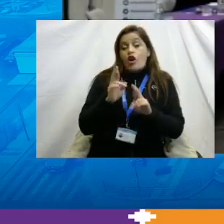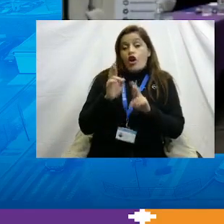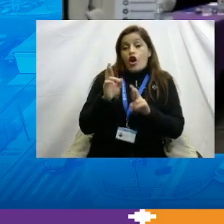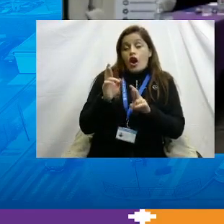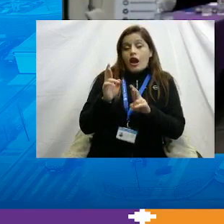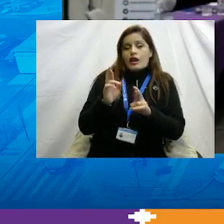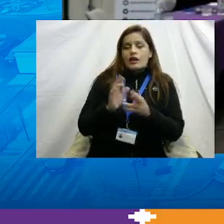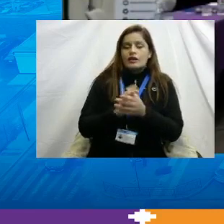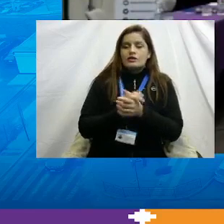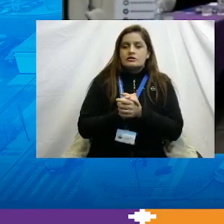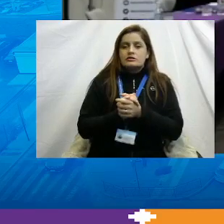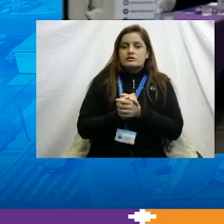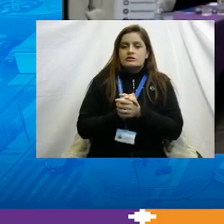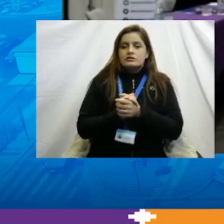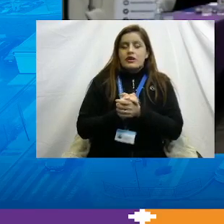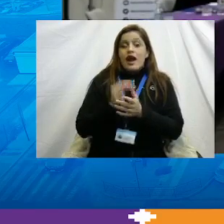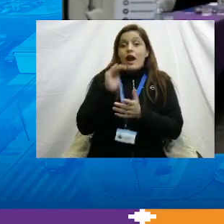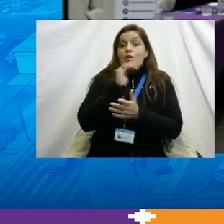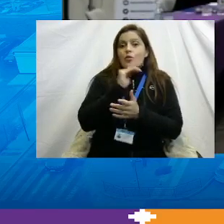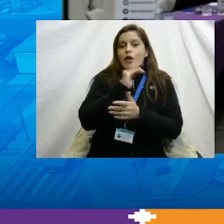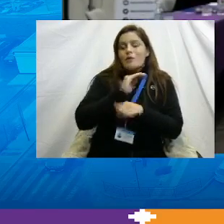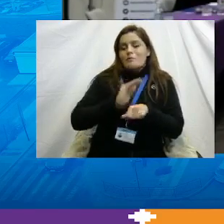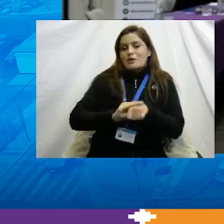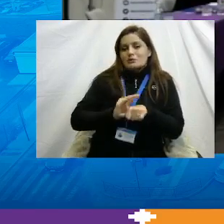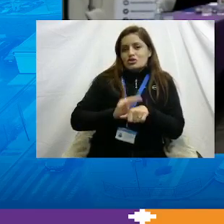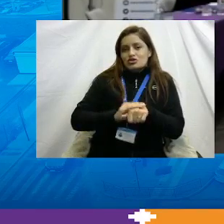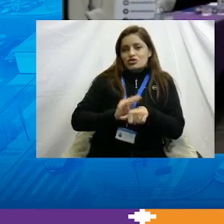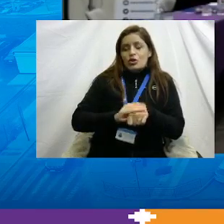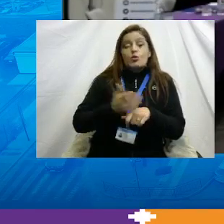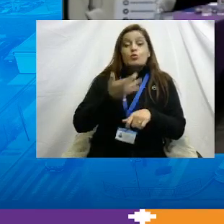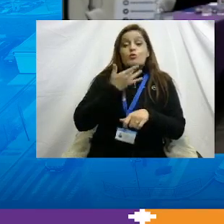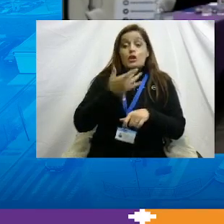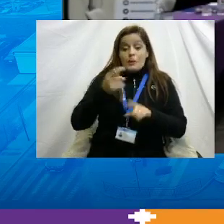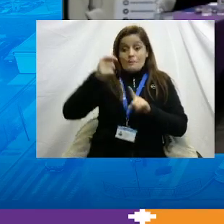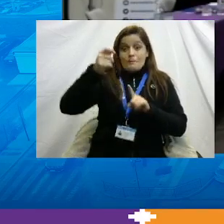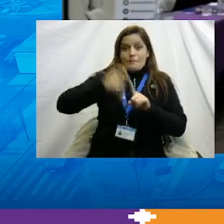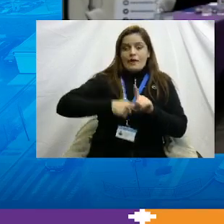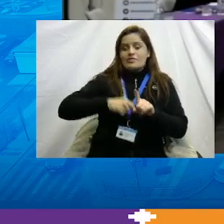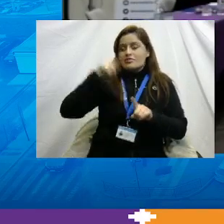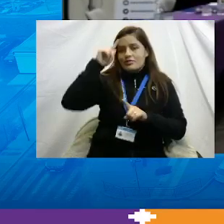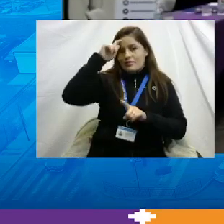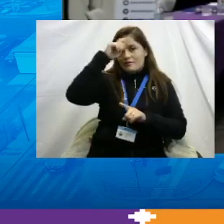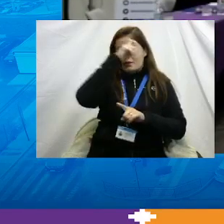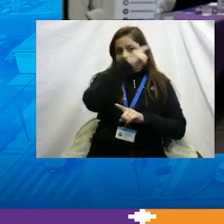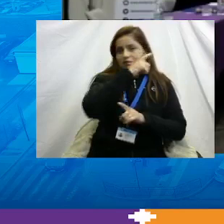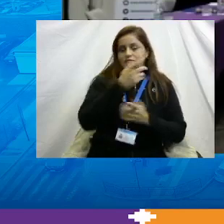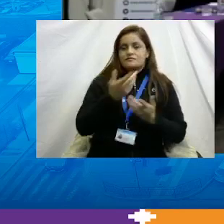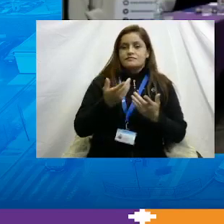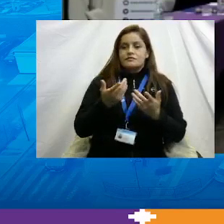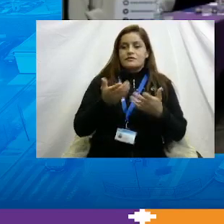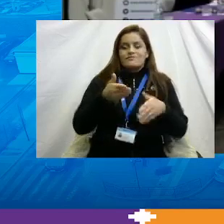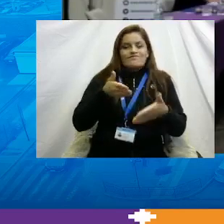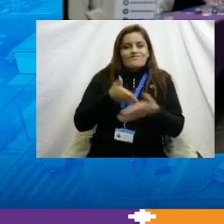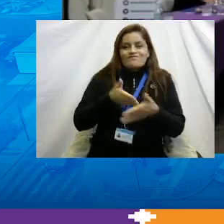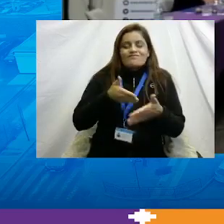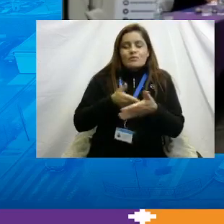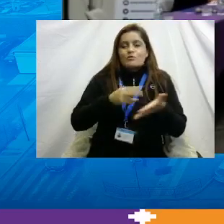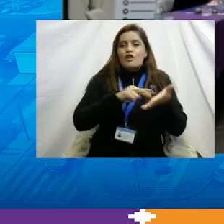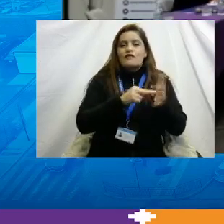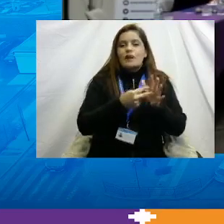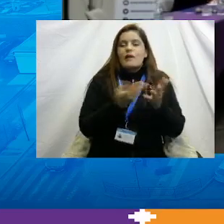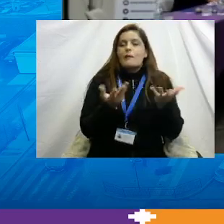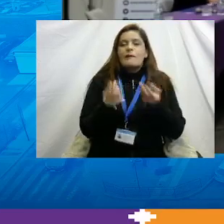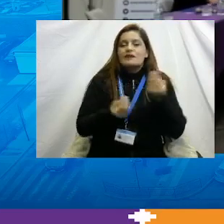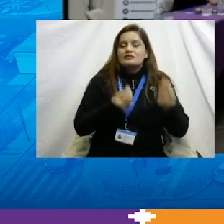posible agilizar lo antes posible, dar los permisos, porque en este mes es un poco complejo y lo que hemos topado, conversado en varias oportunidades